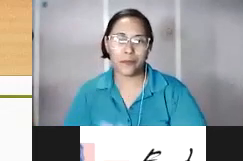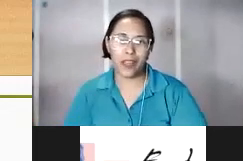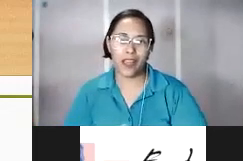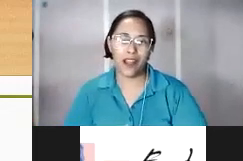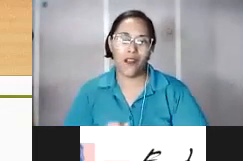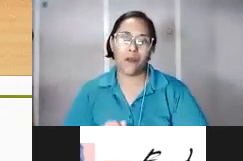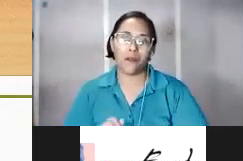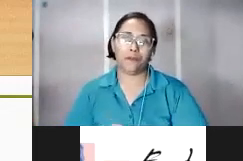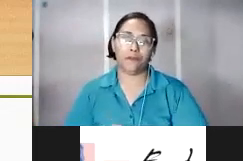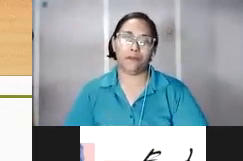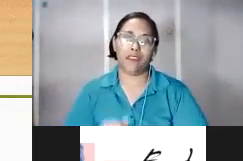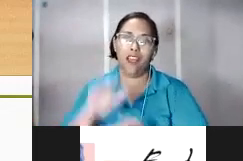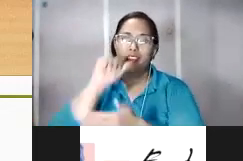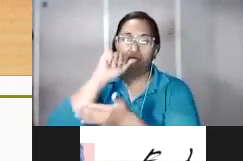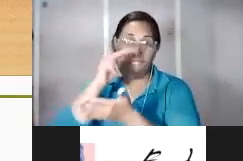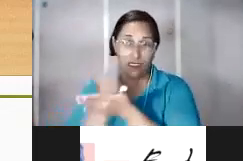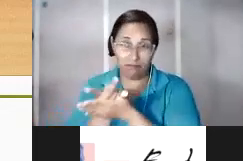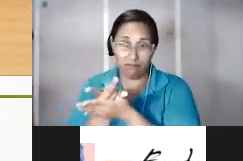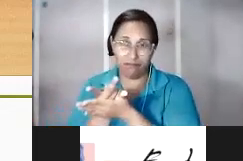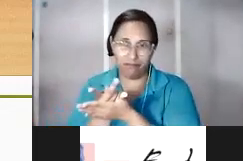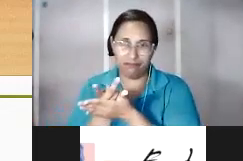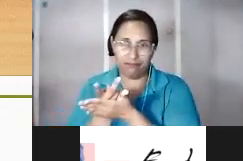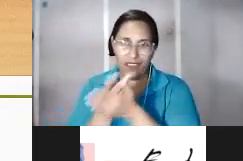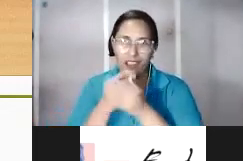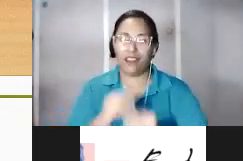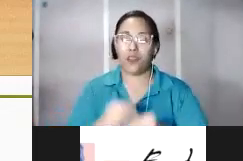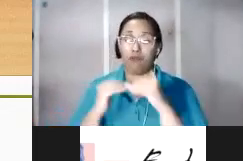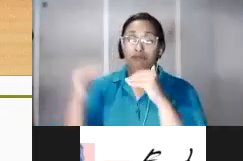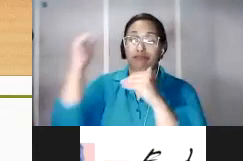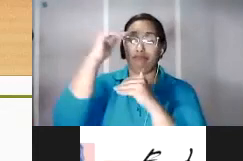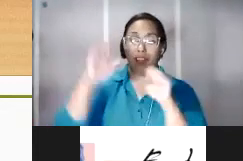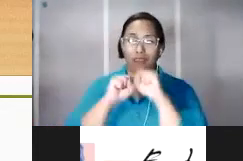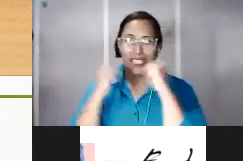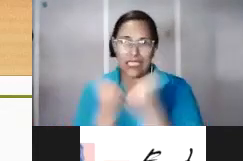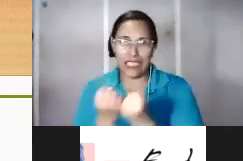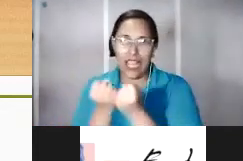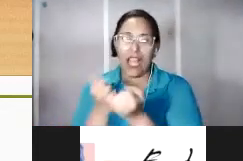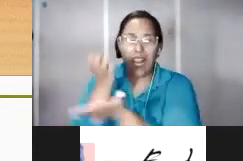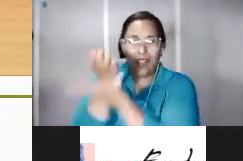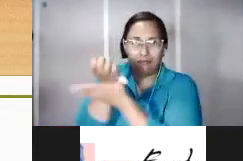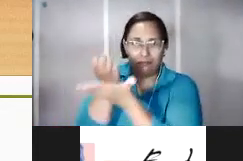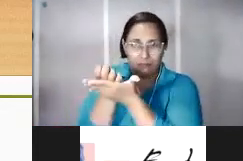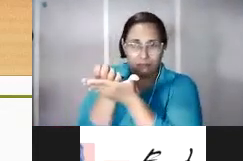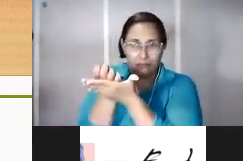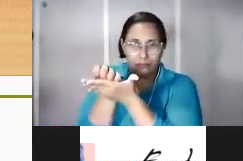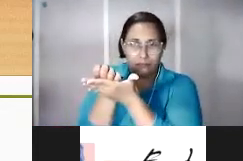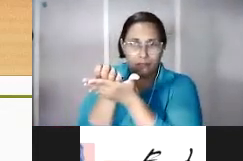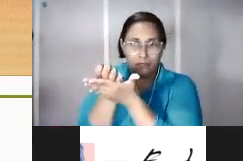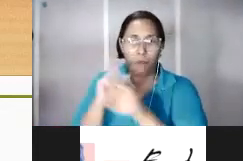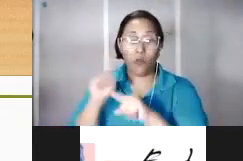afirmar su posición social y económica. Cuando analizamos